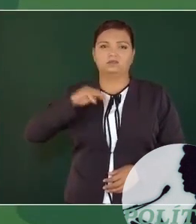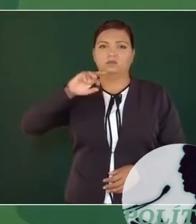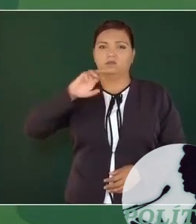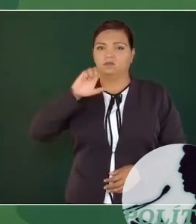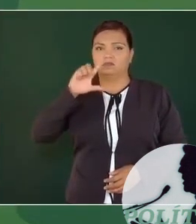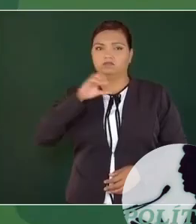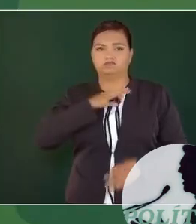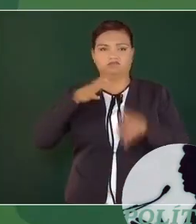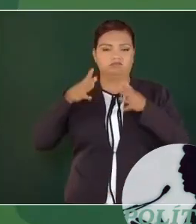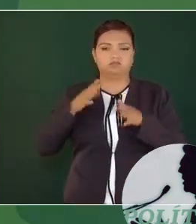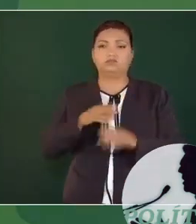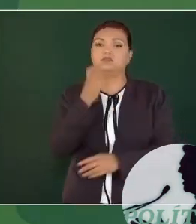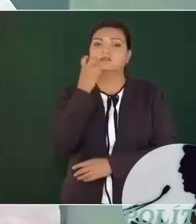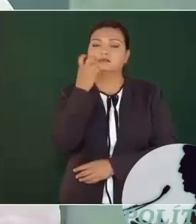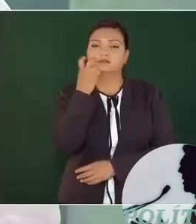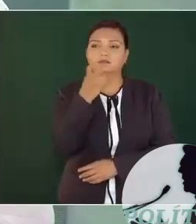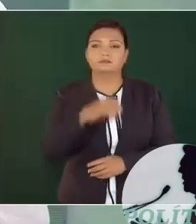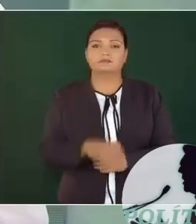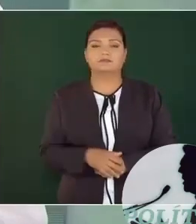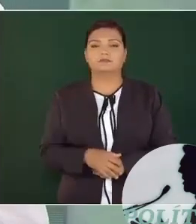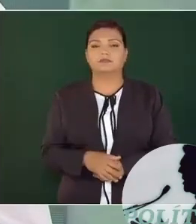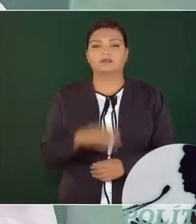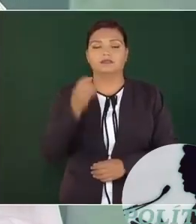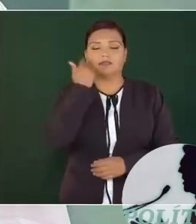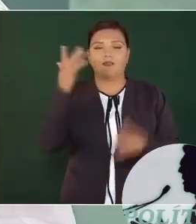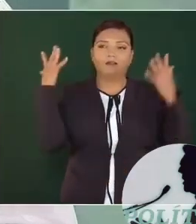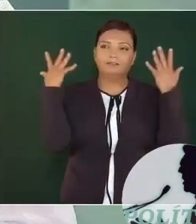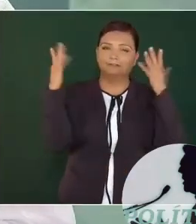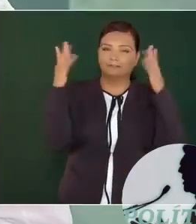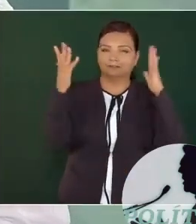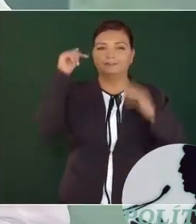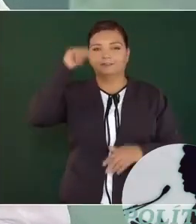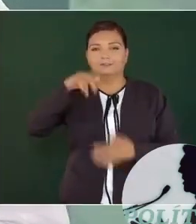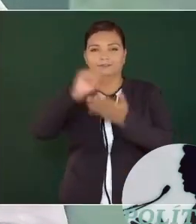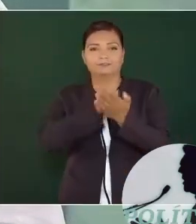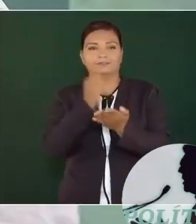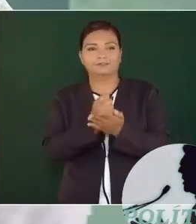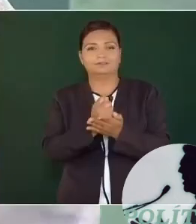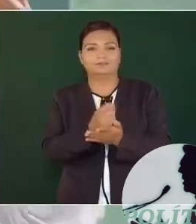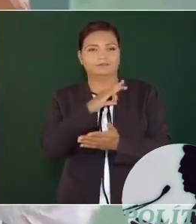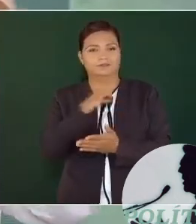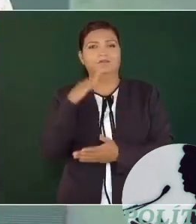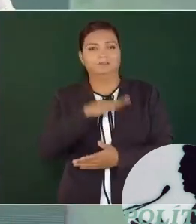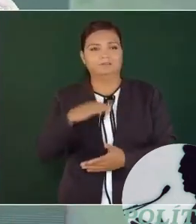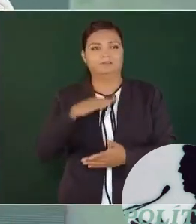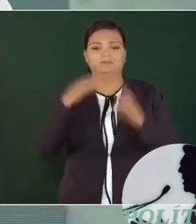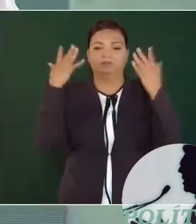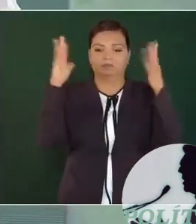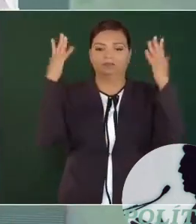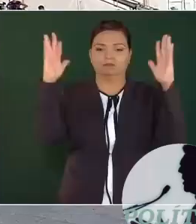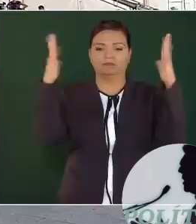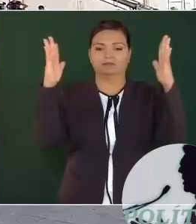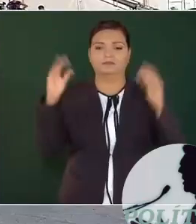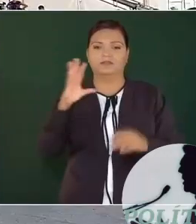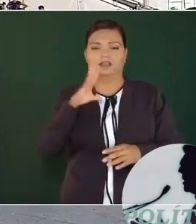Y eso es lo que celebro aquí en Tamaulipas. Desde luego, siguen